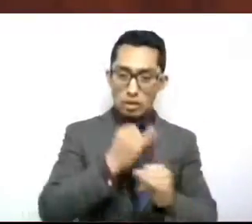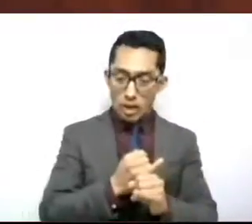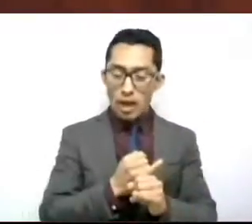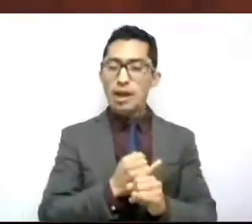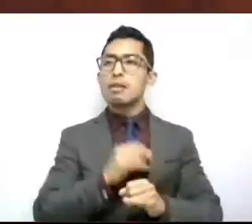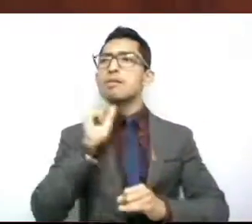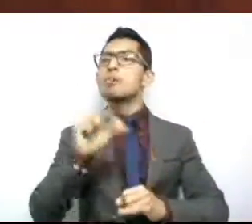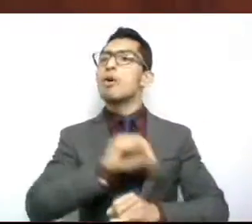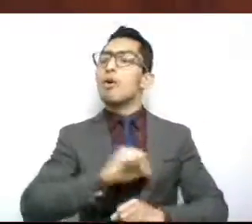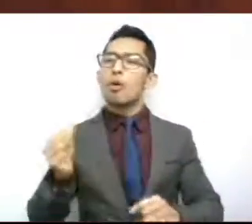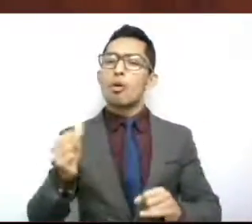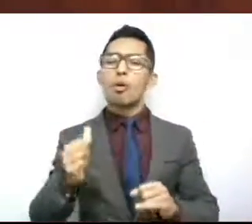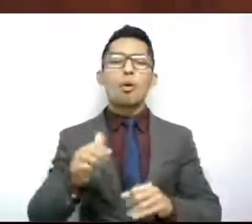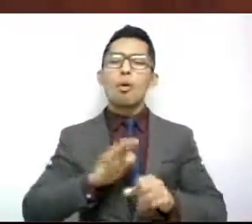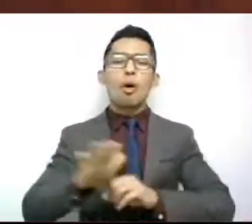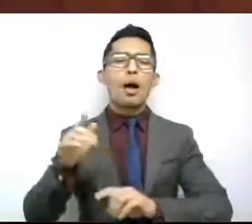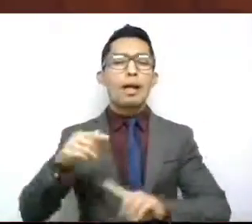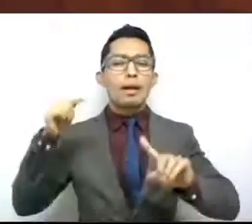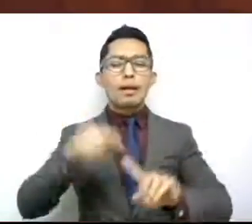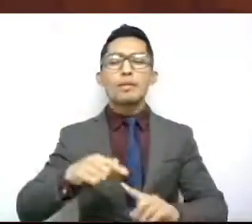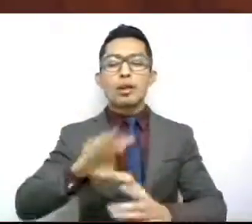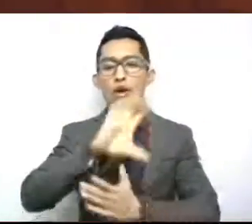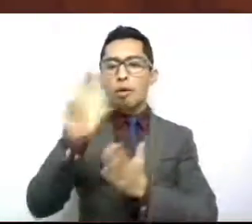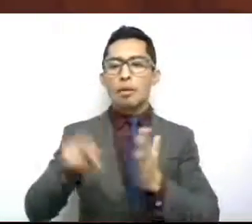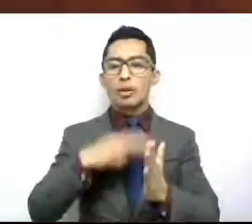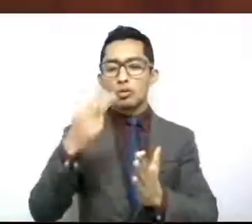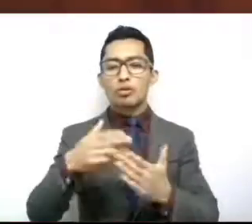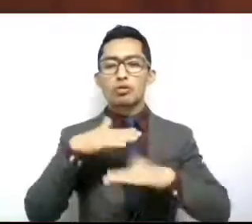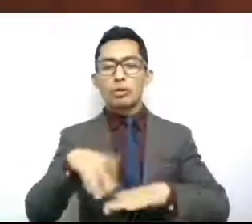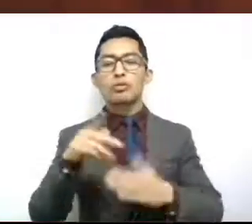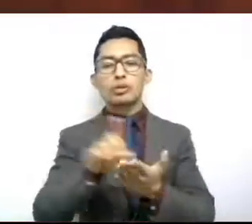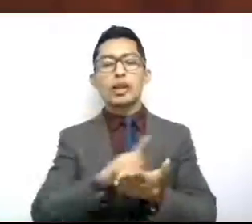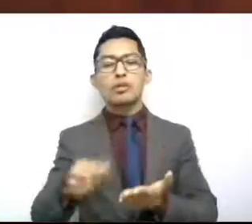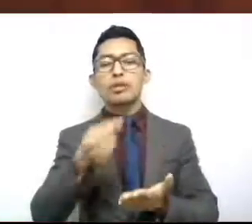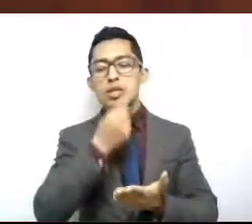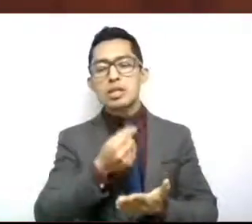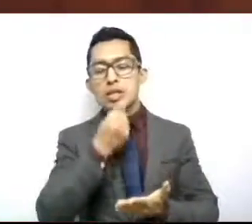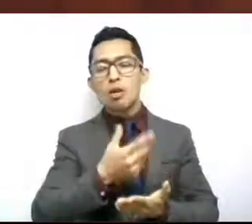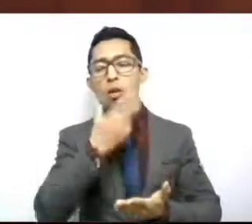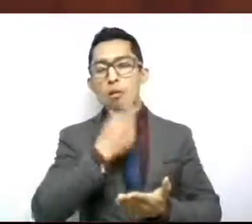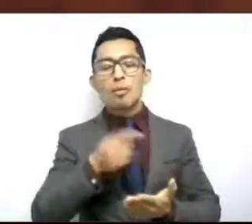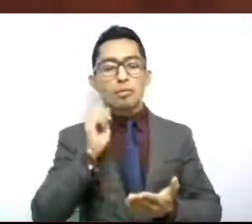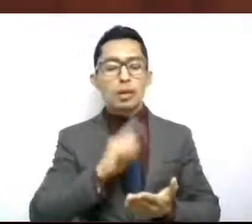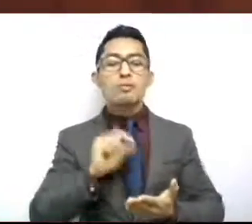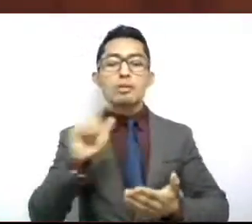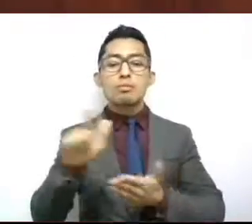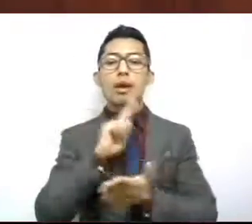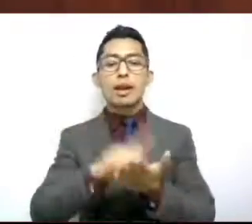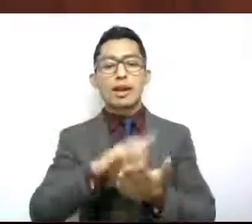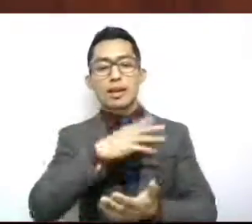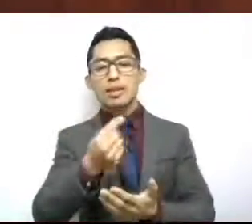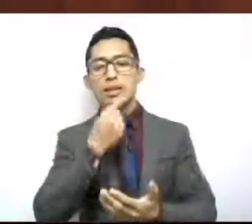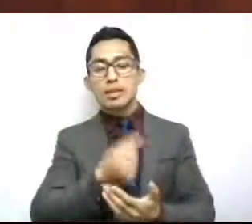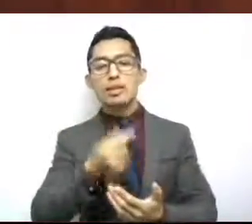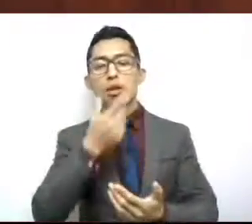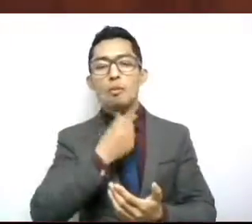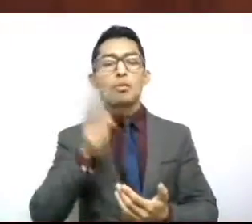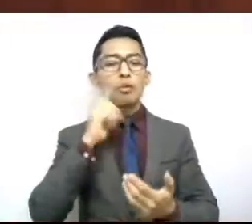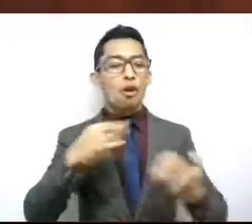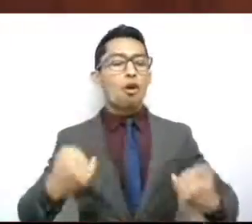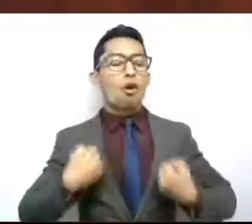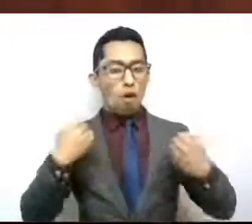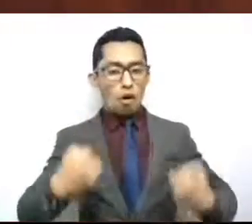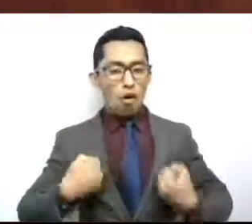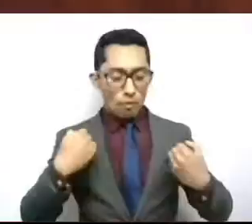y esencialmente en la Convención sobre los Derechos de los Niños y en la Ley General de Derechos de Niñas, Niños y